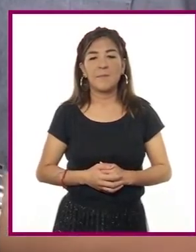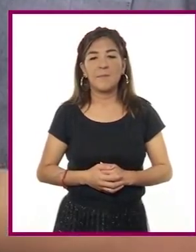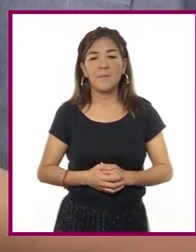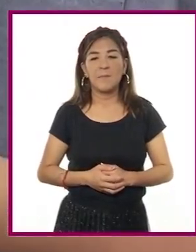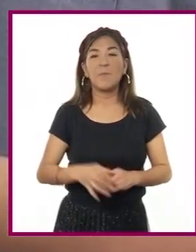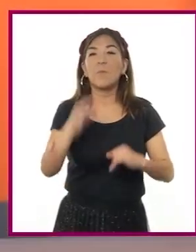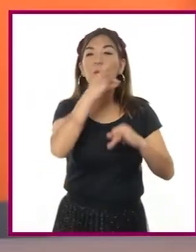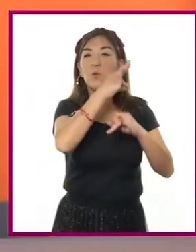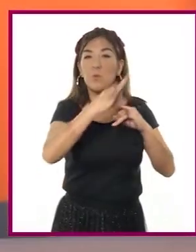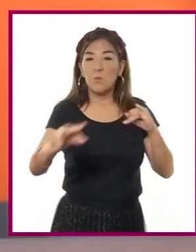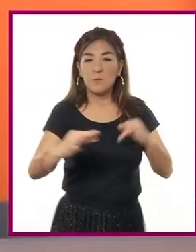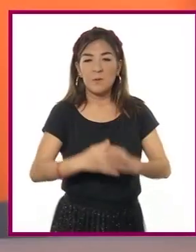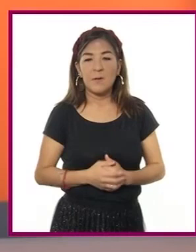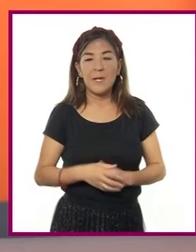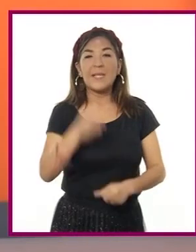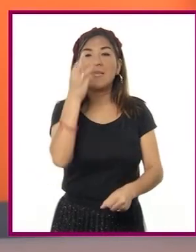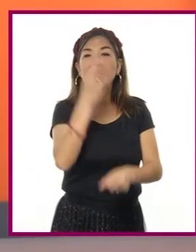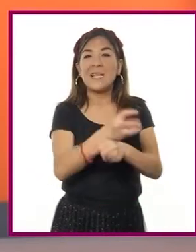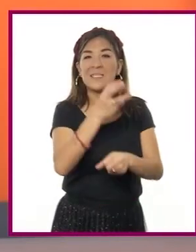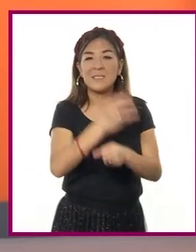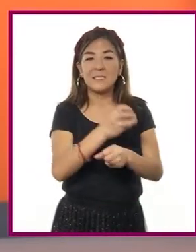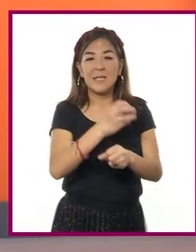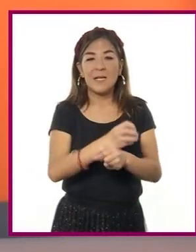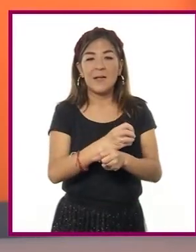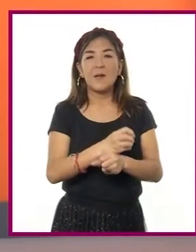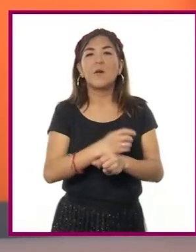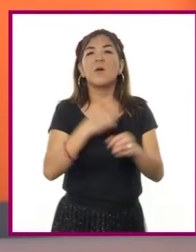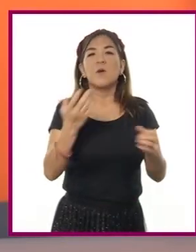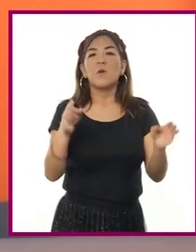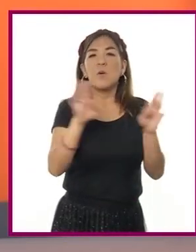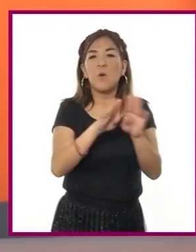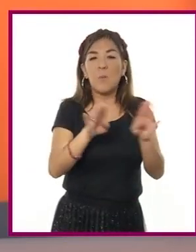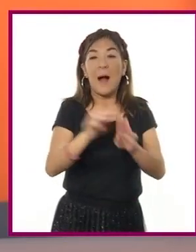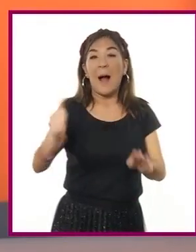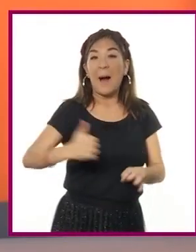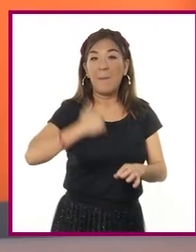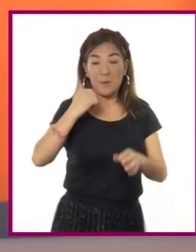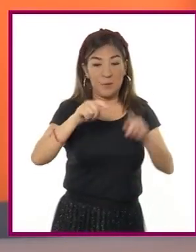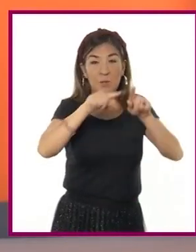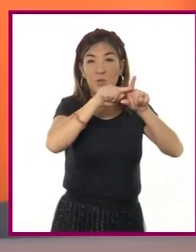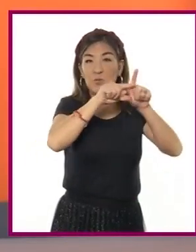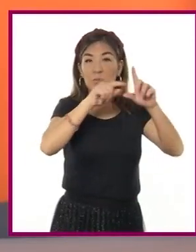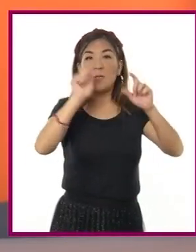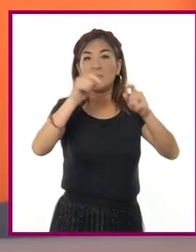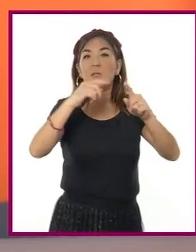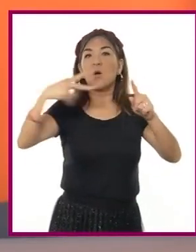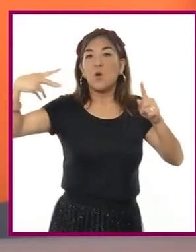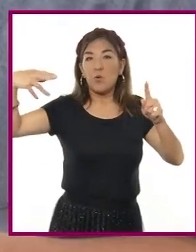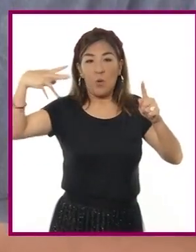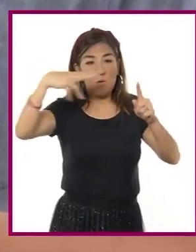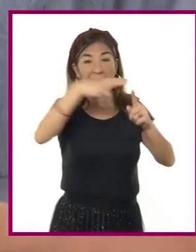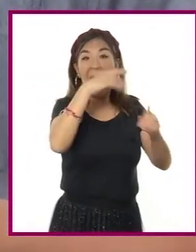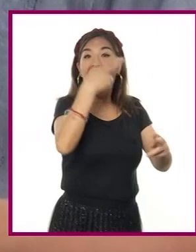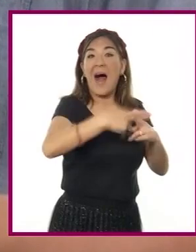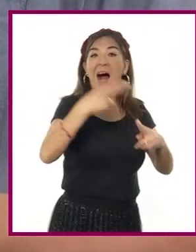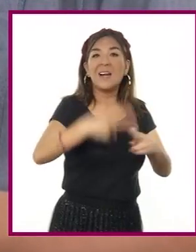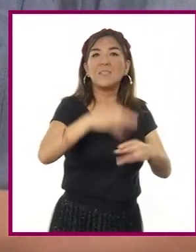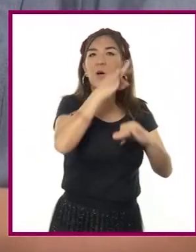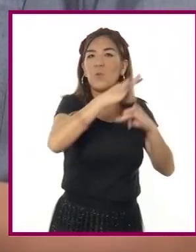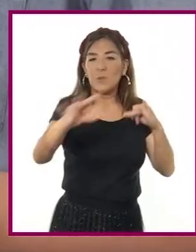Y por último, el tercer rectángulo, aprovechando que se extendió el corte hasta el final de la figura.